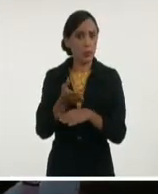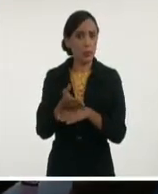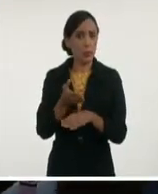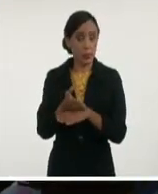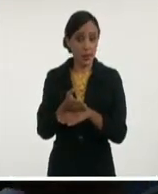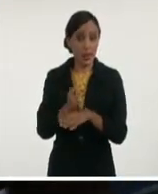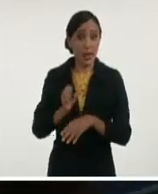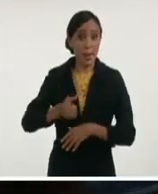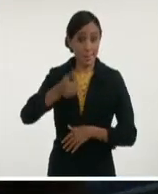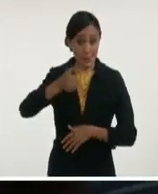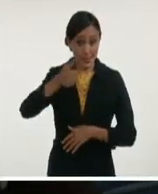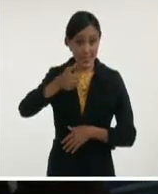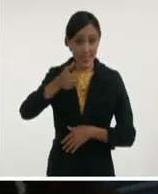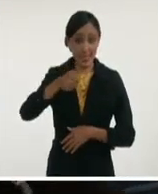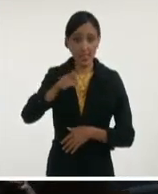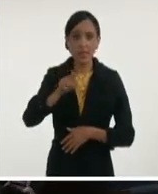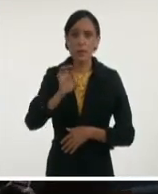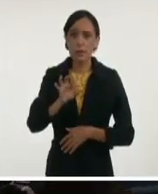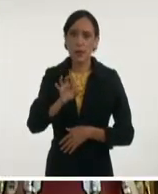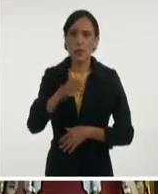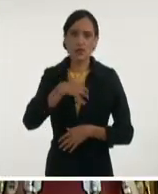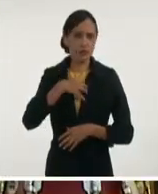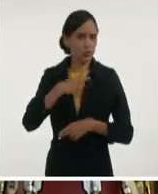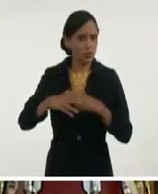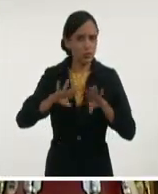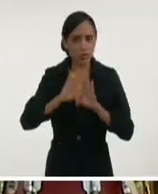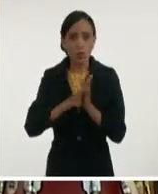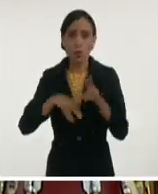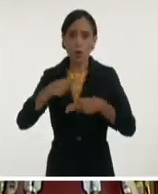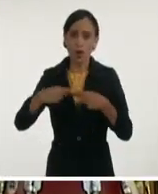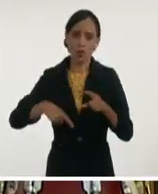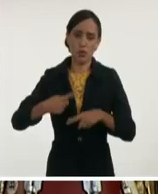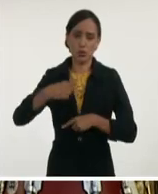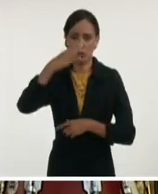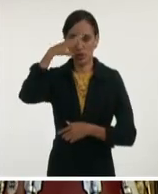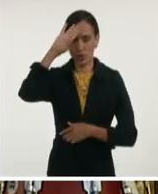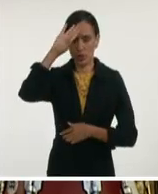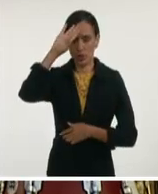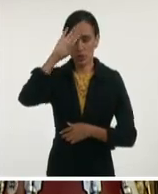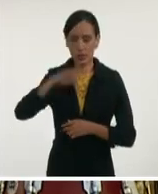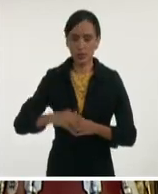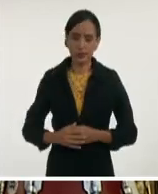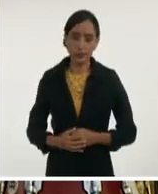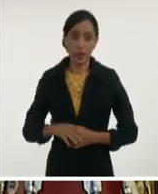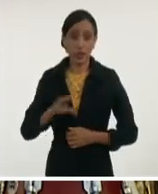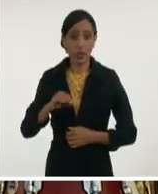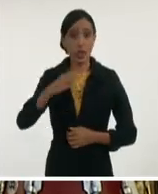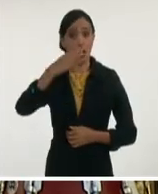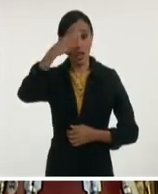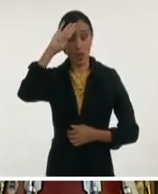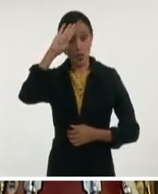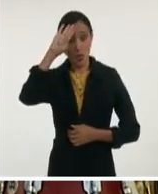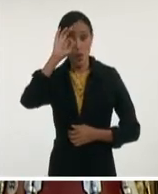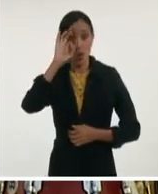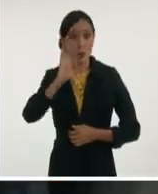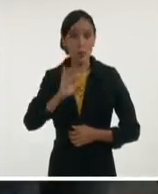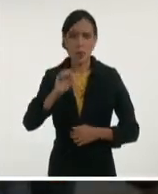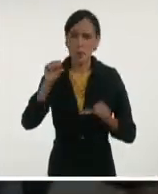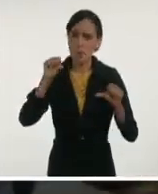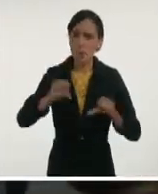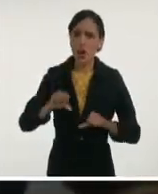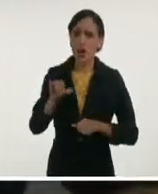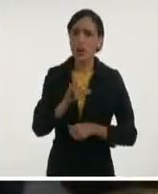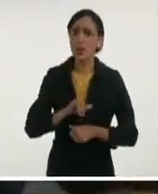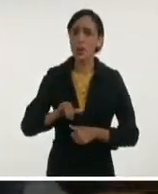Cuba, que convoque al Consejo de Seguridad y que considere una amenaza para Estados Unidos cualquier intento de emigración